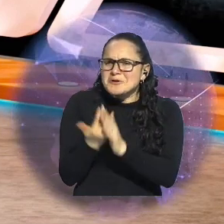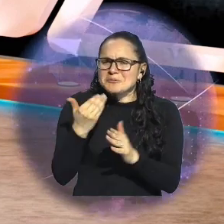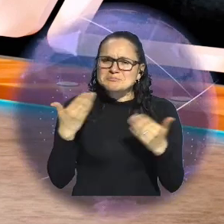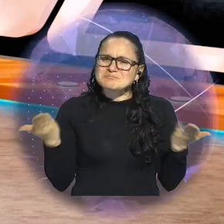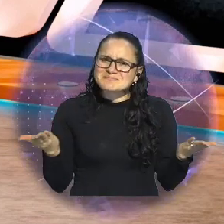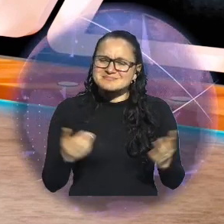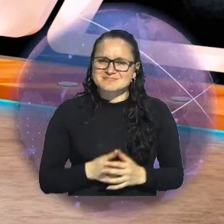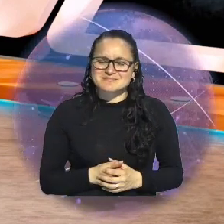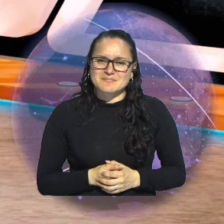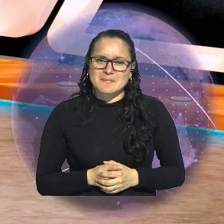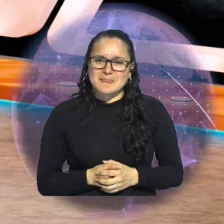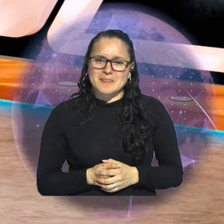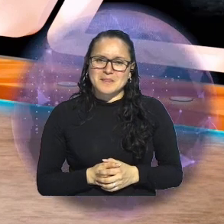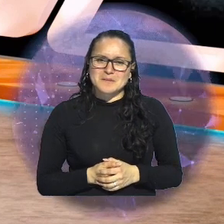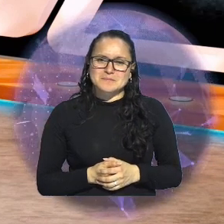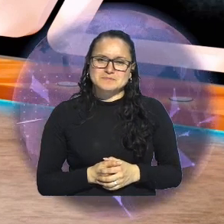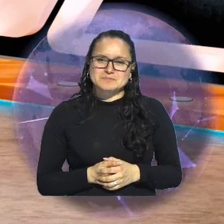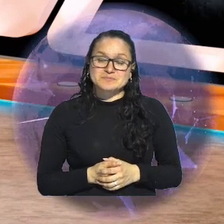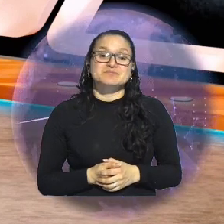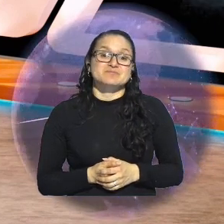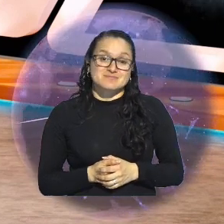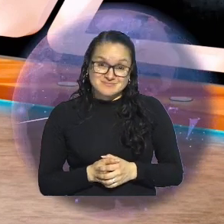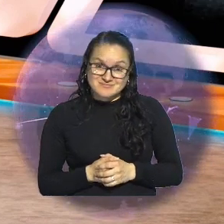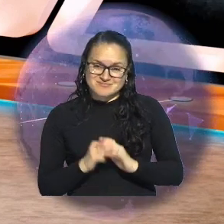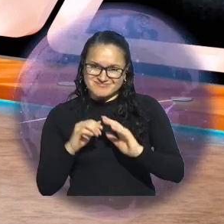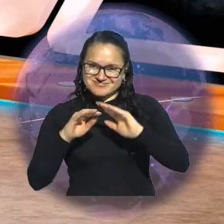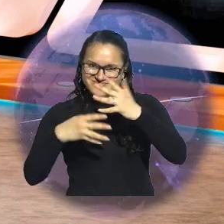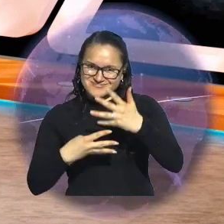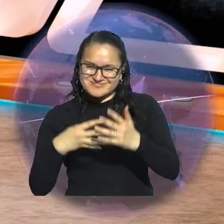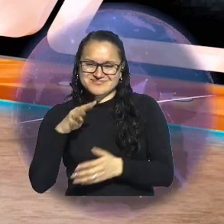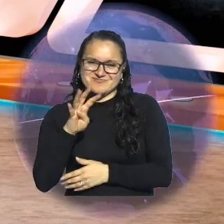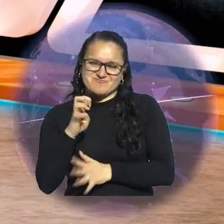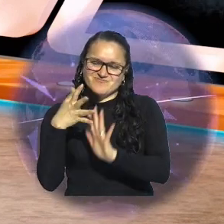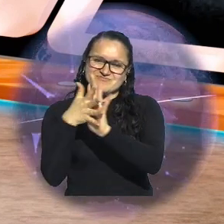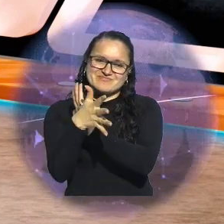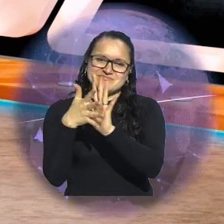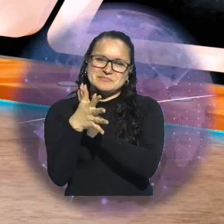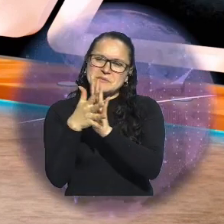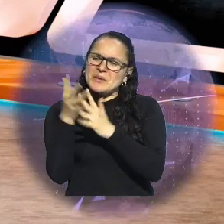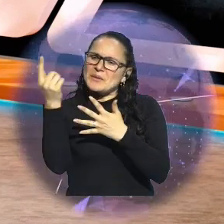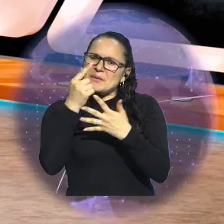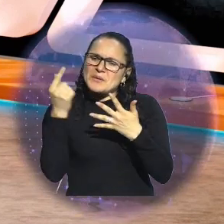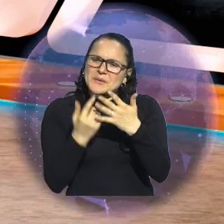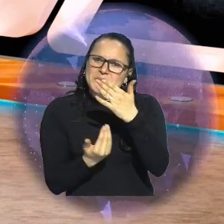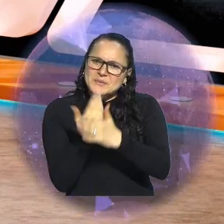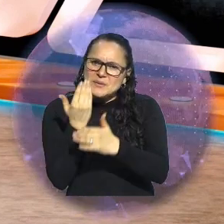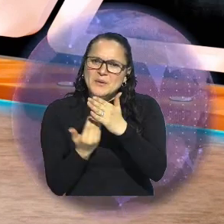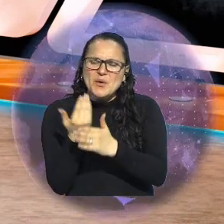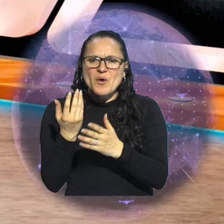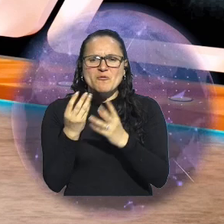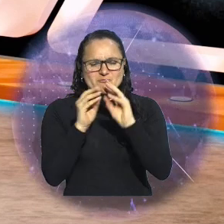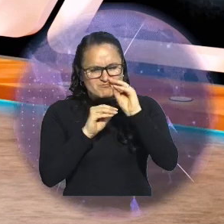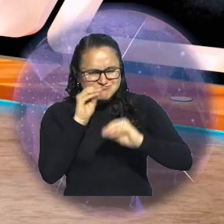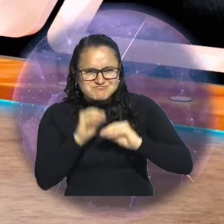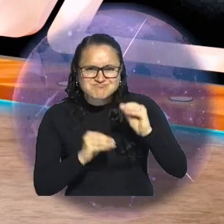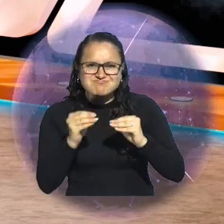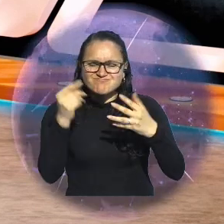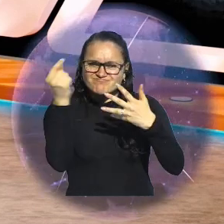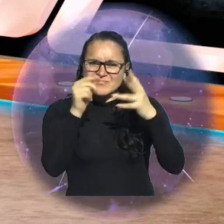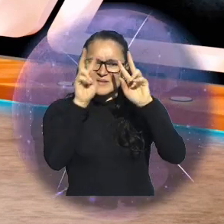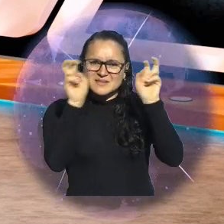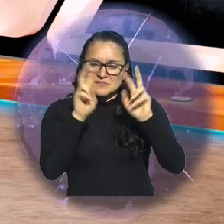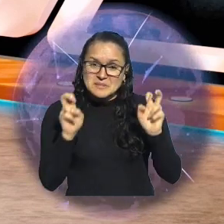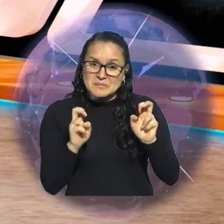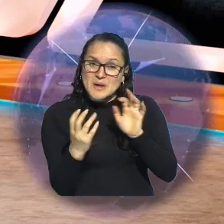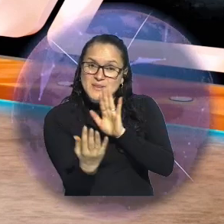gladys esta novena versión del reporte trae novedades tanto de forma como de fondo en el documento